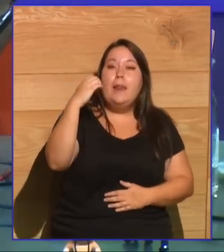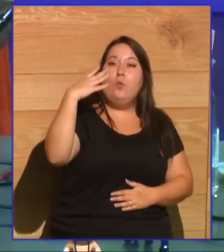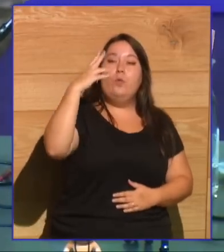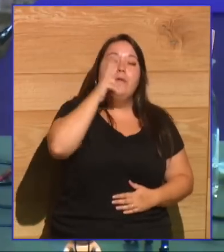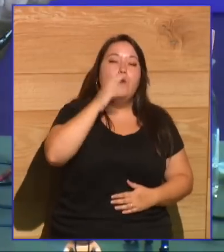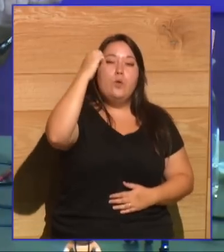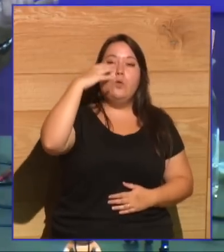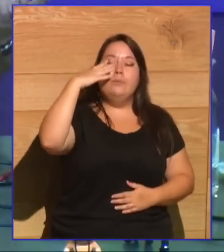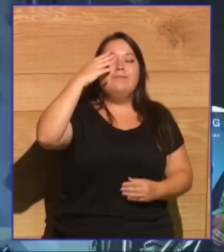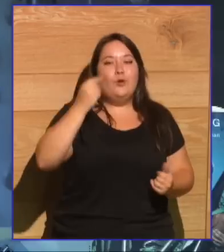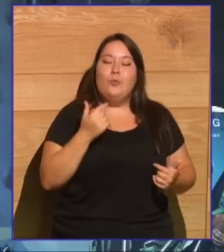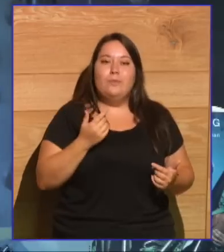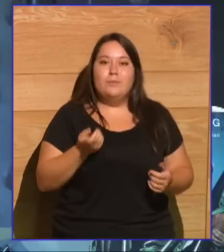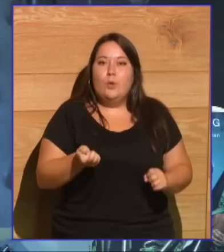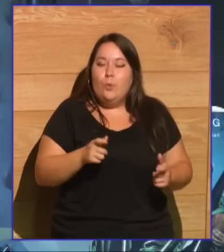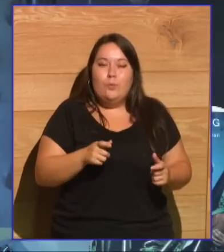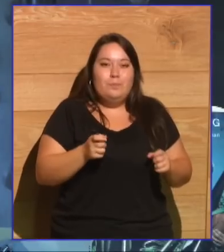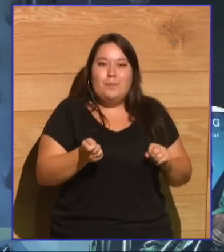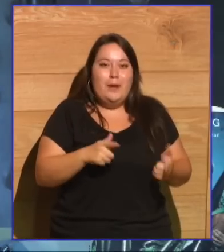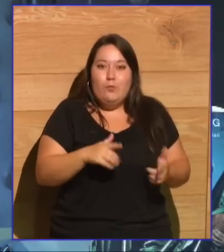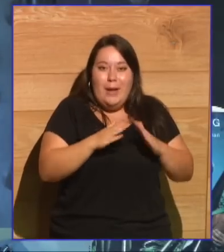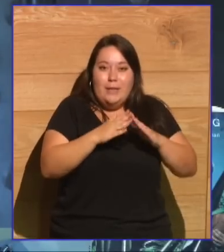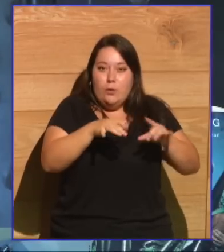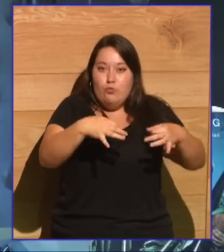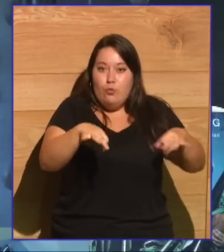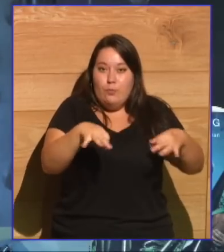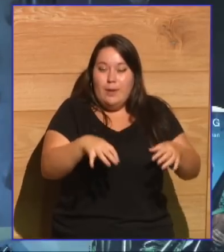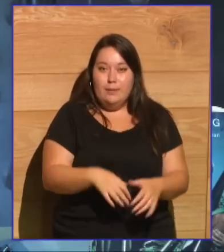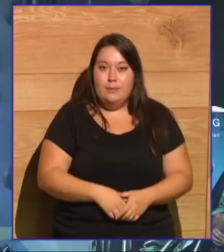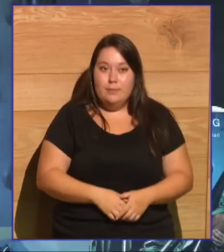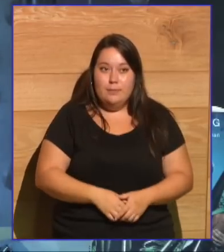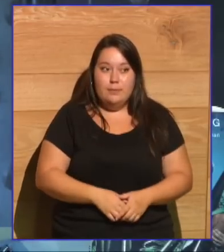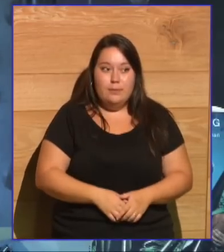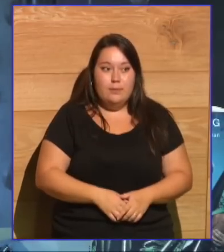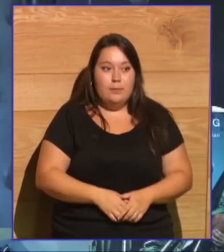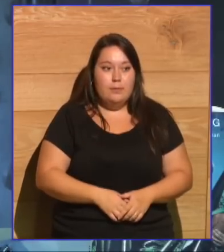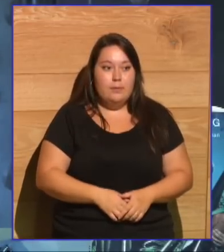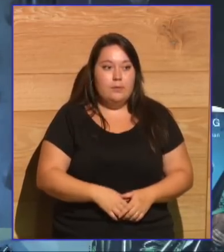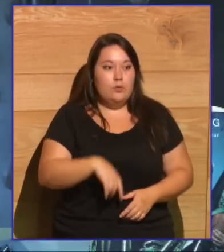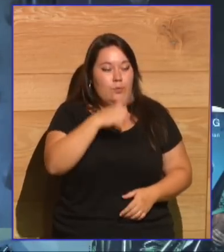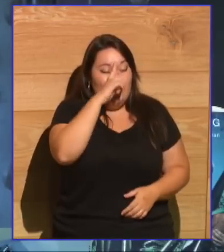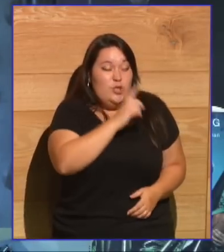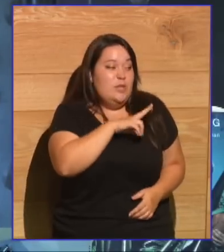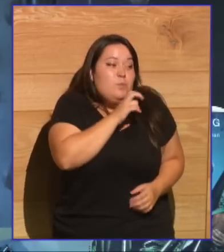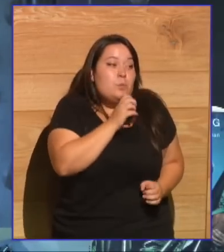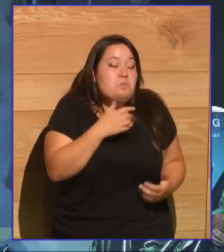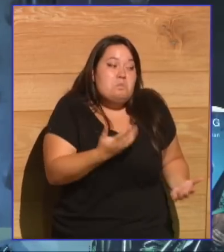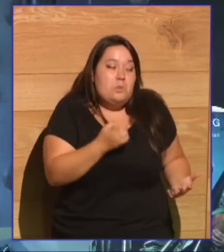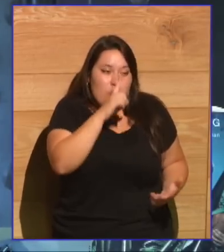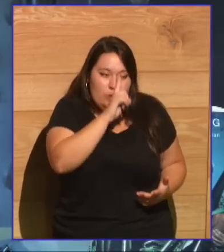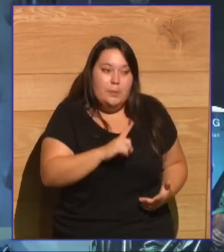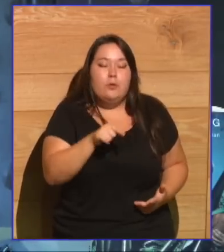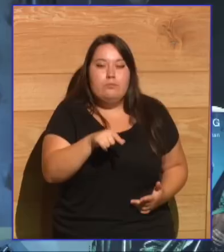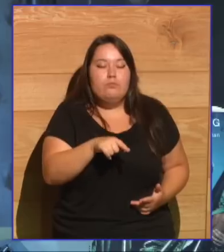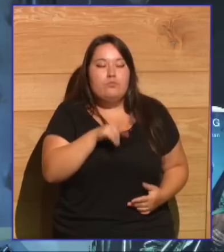mí me parece que viene a casa ya mí más ricas y oliendo en la cosa piensa que se han comido en la noche anterior yo no salió huele pero pero a la vez